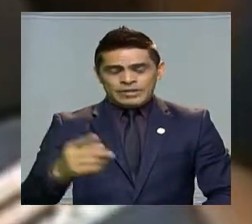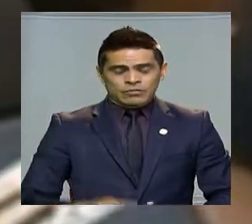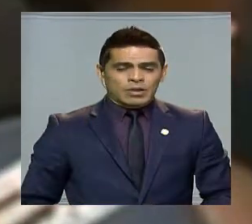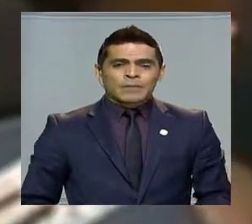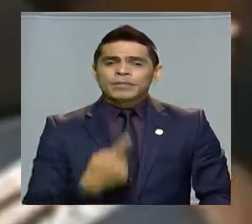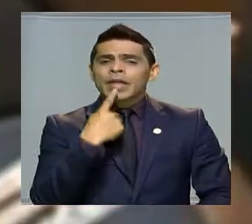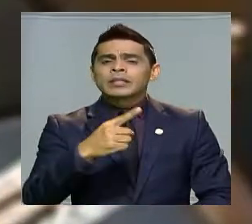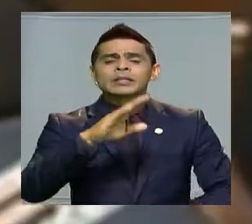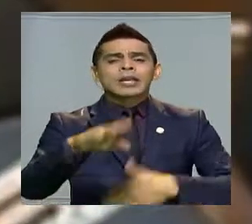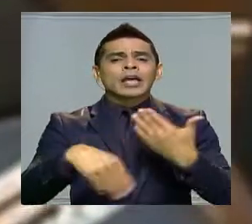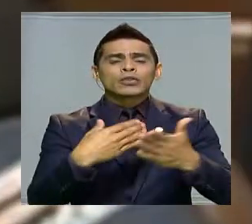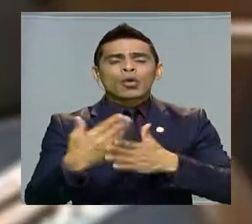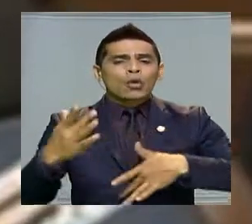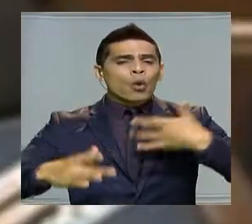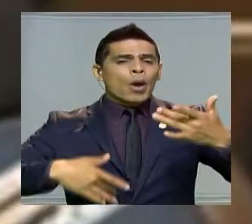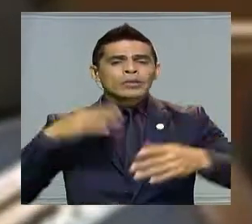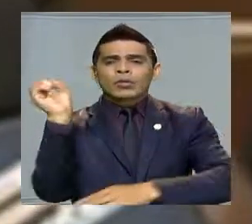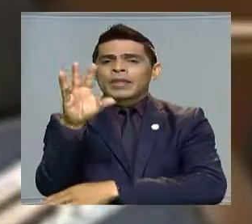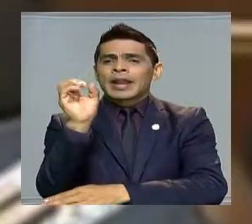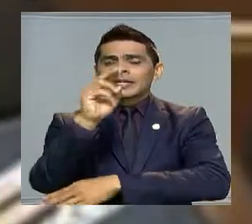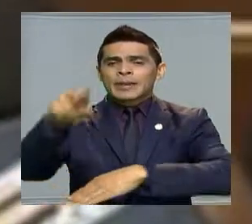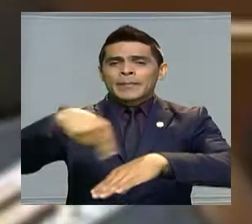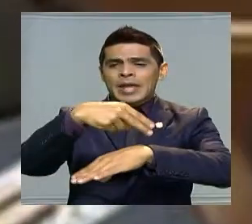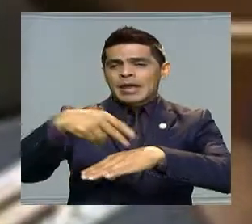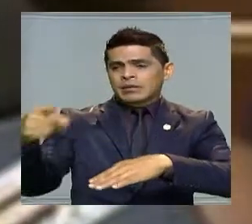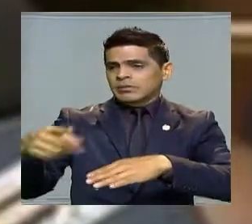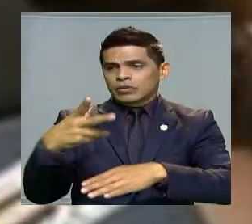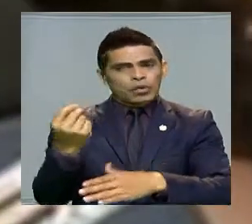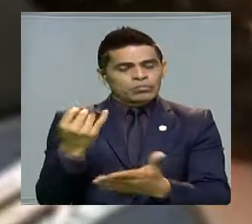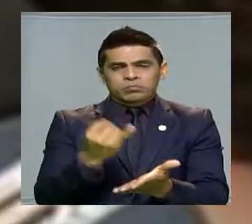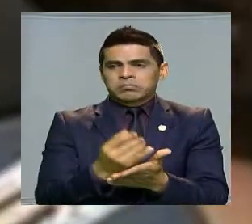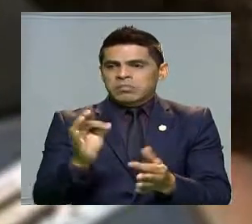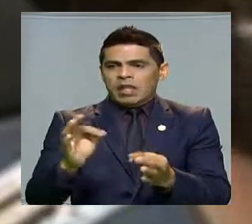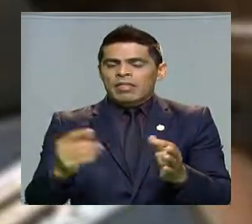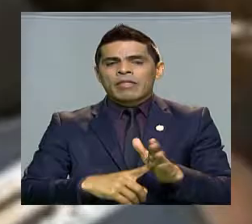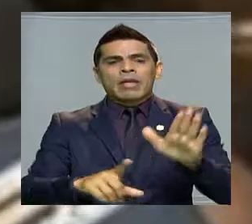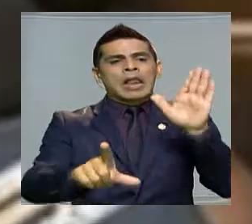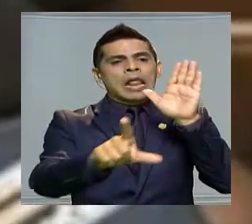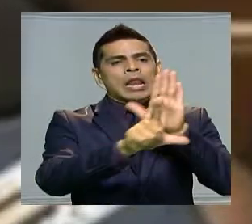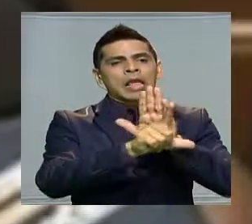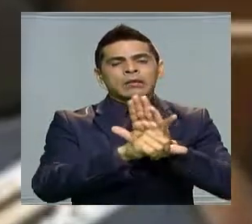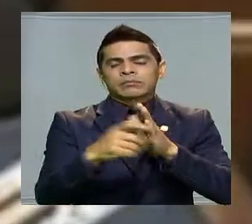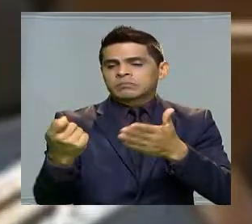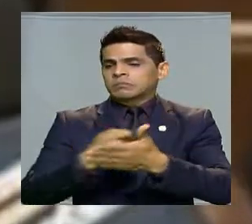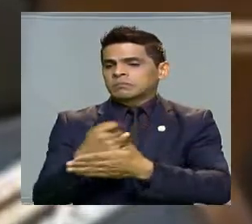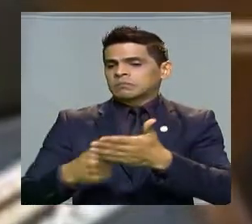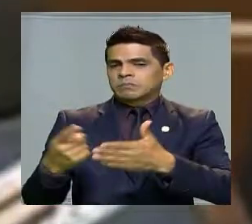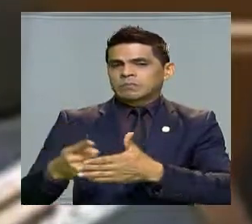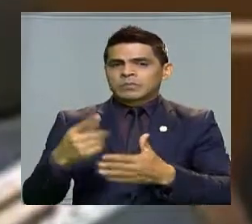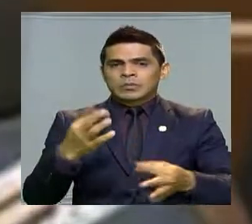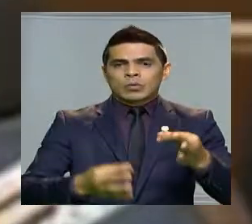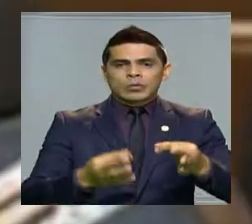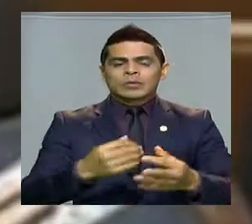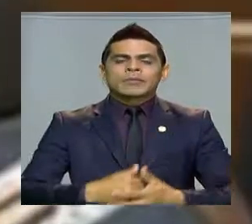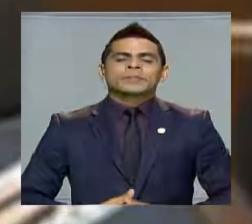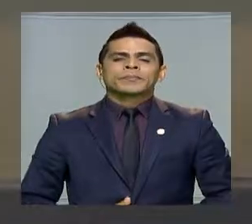todos los actos del Parlamento venezolano carecen actualmente de validez jurídica.